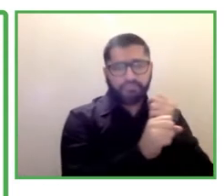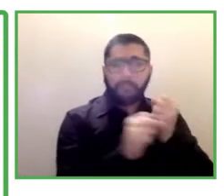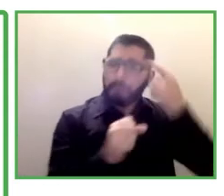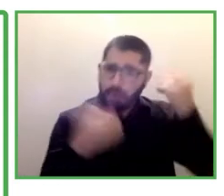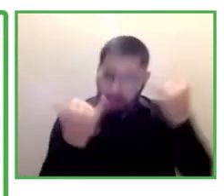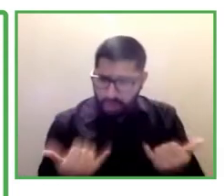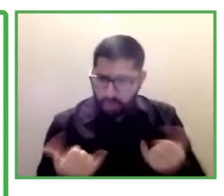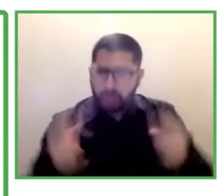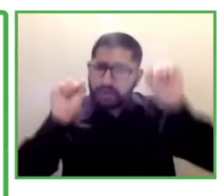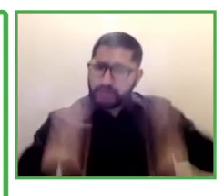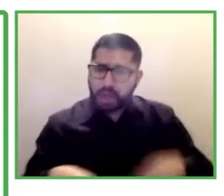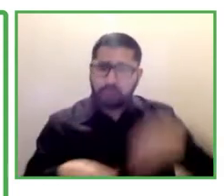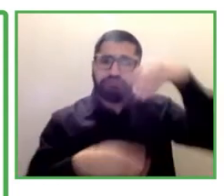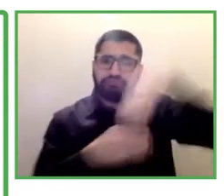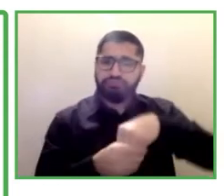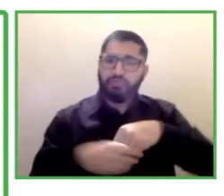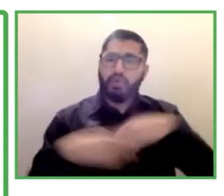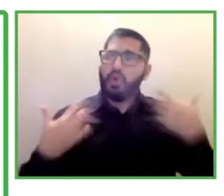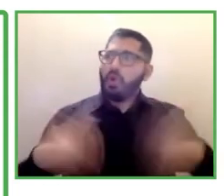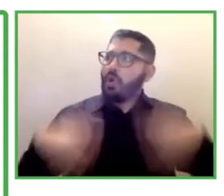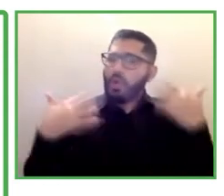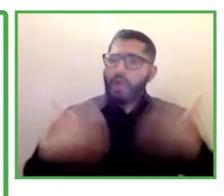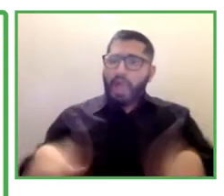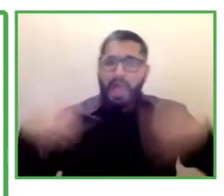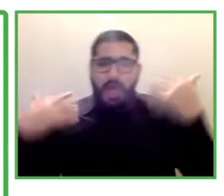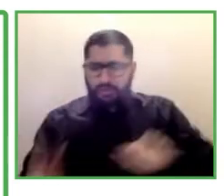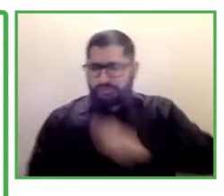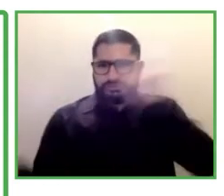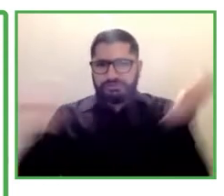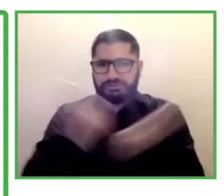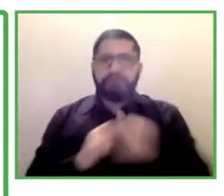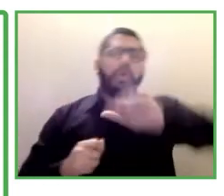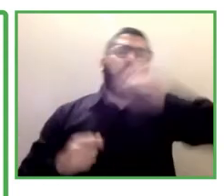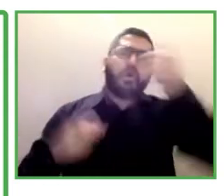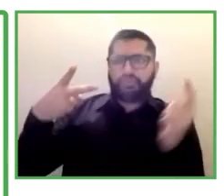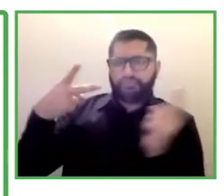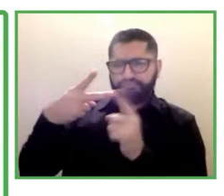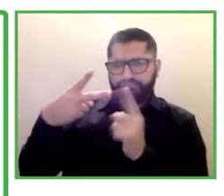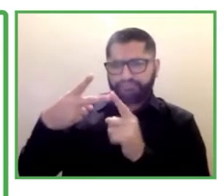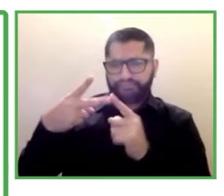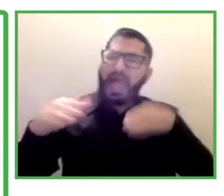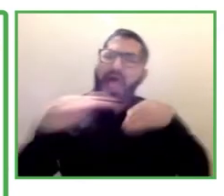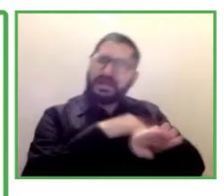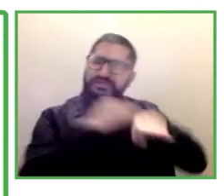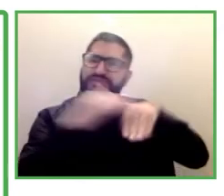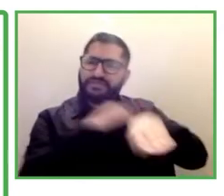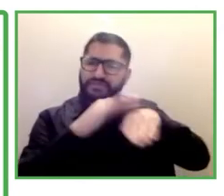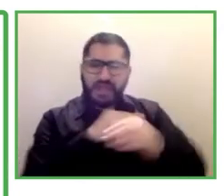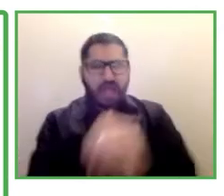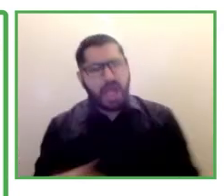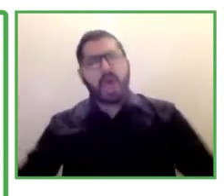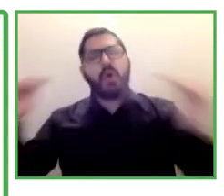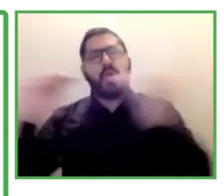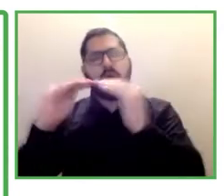es equilibrar. Y les puedo compartir con ustedes, en la accesibilidad se trata del